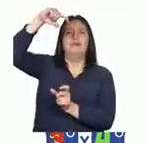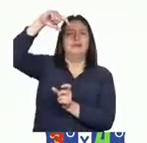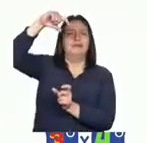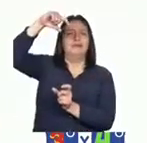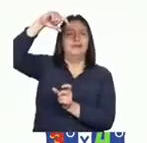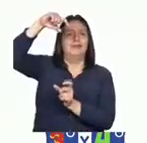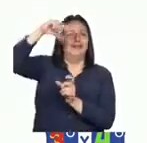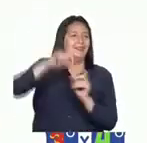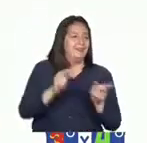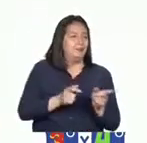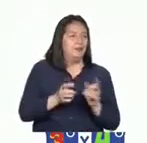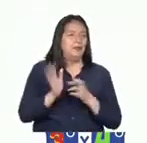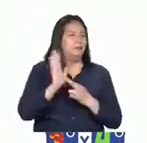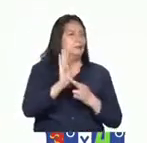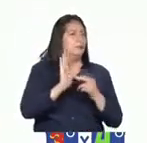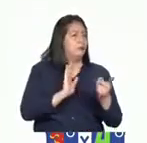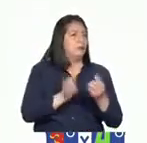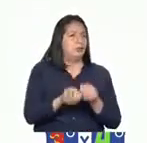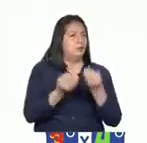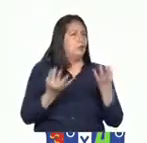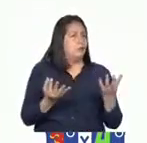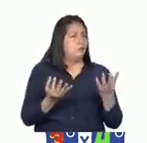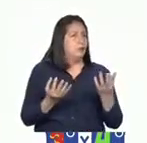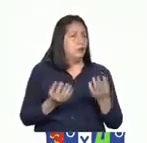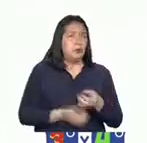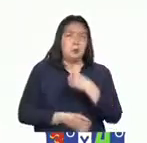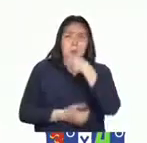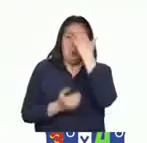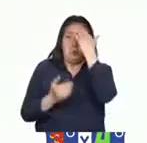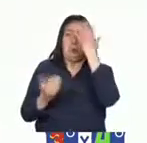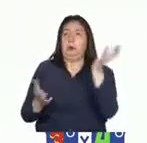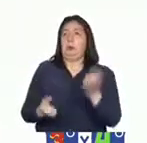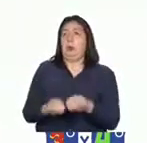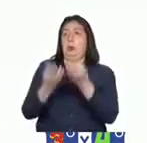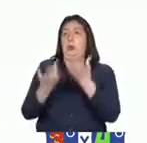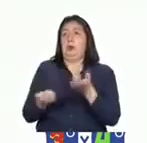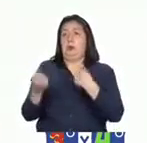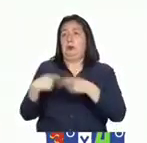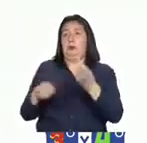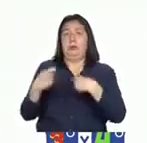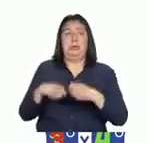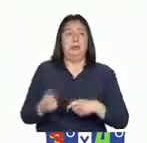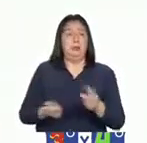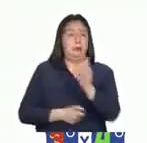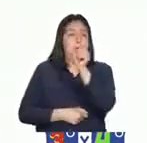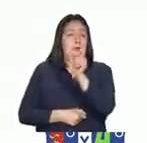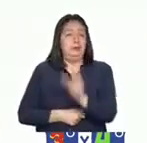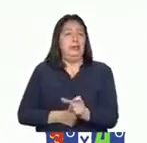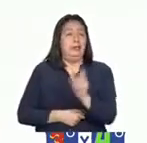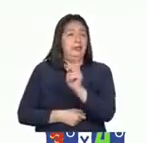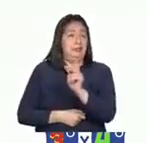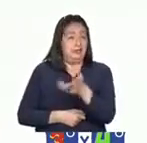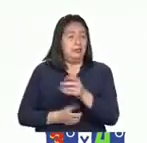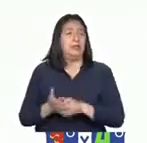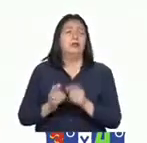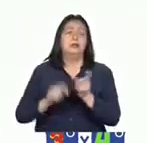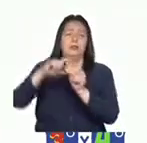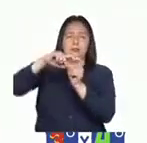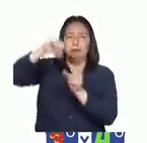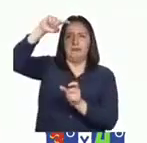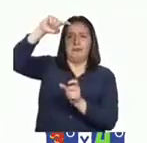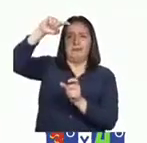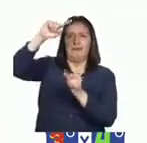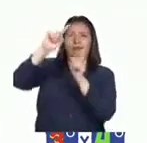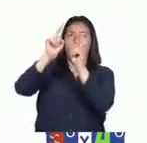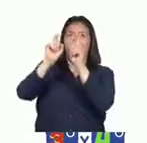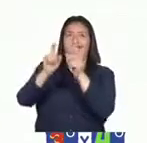de Sisa para representar esta cantidad. Como no sabían todavía cuántas mantas vendió Quilla, escribieron en la barra los